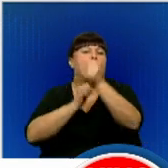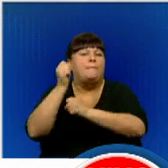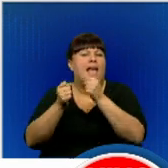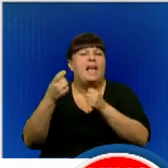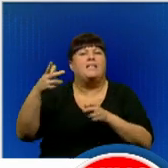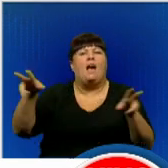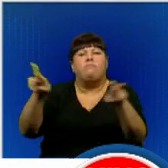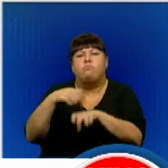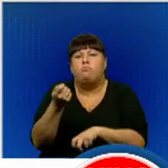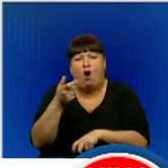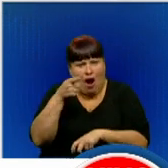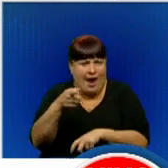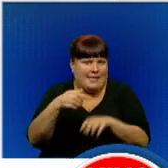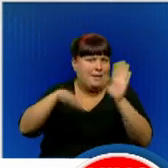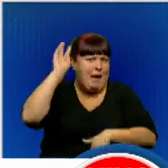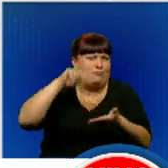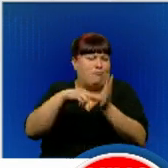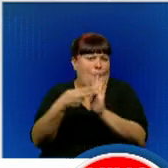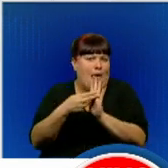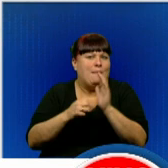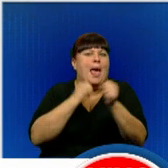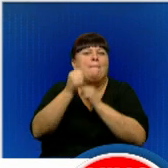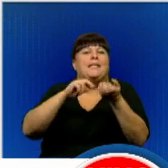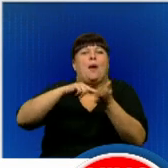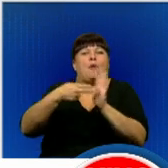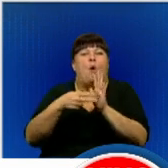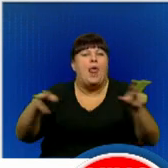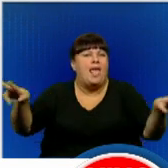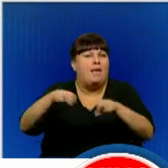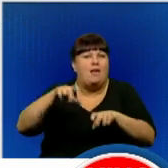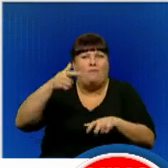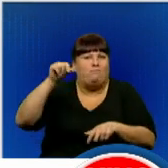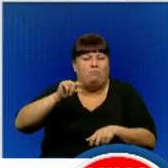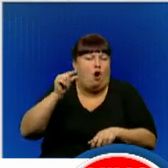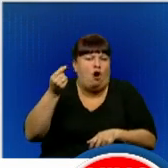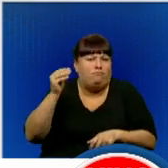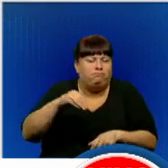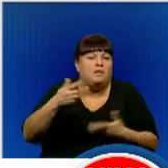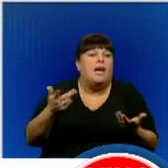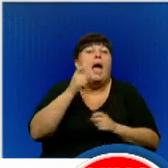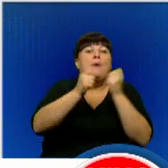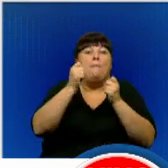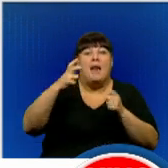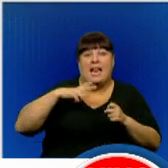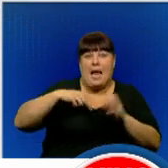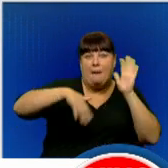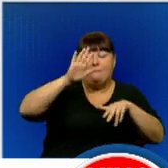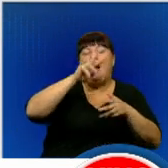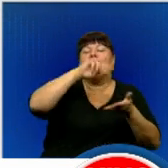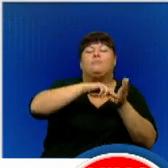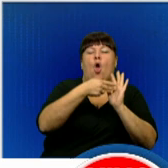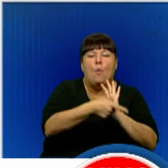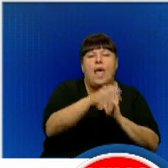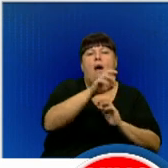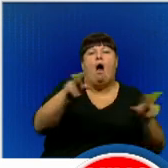ganan y eso es verdaderamente el mayor problema en la empresa que tiene un problema de rentabilidad pero esa empresa que tiene mayor problema de rentabilidad o